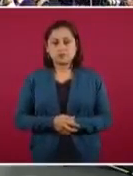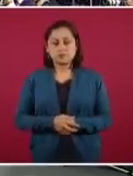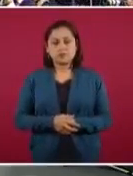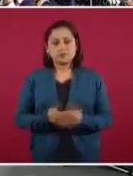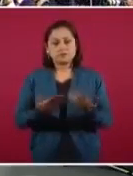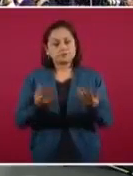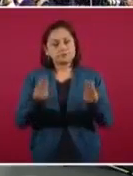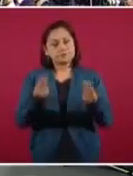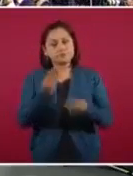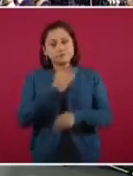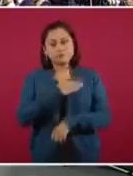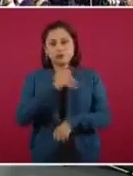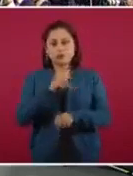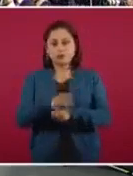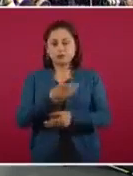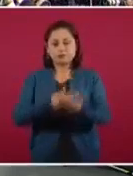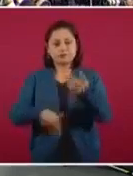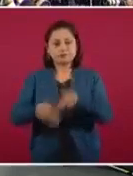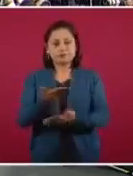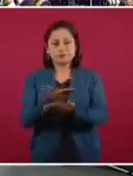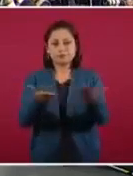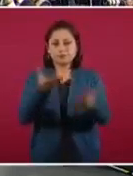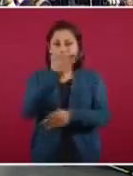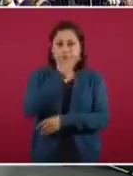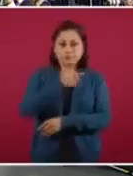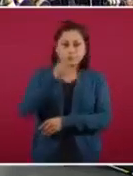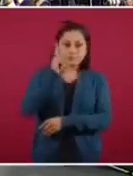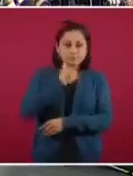Muy buenos días a todas y a todos, señor presidente.